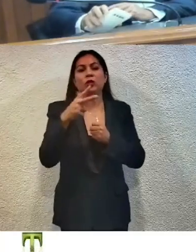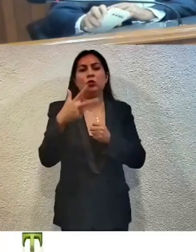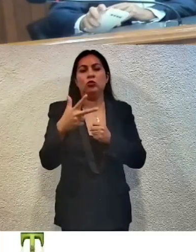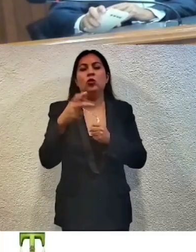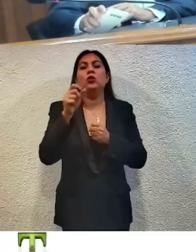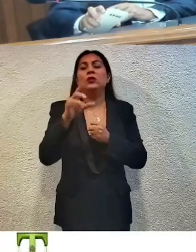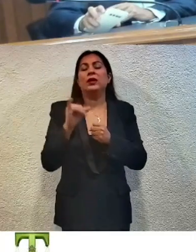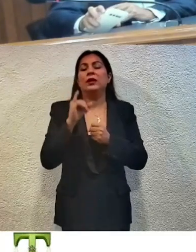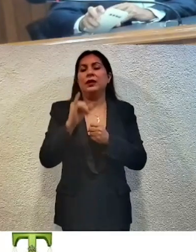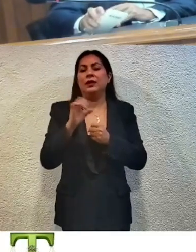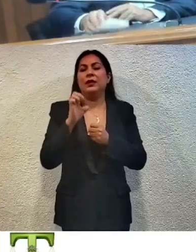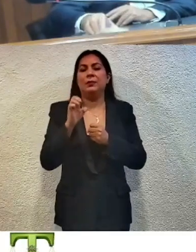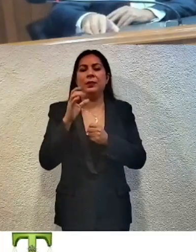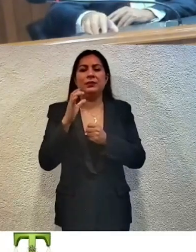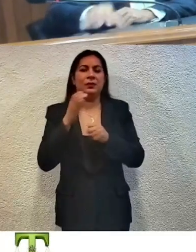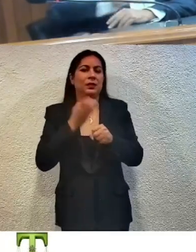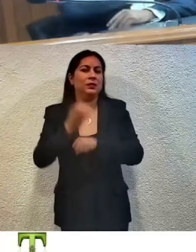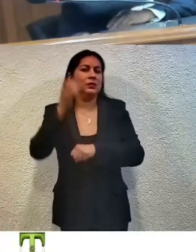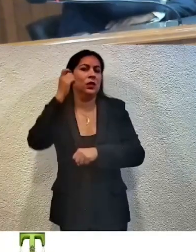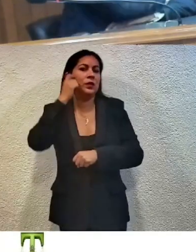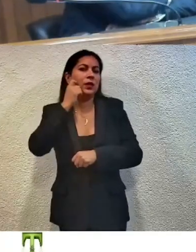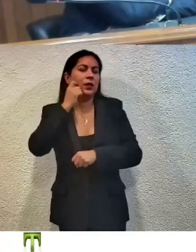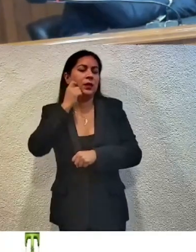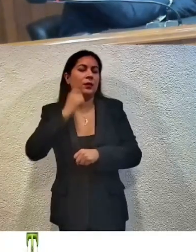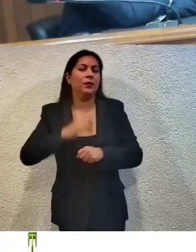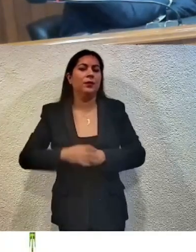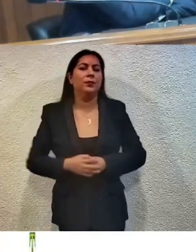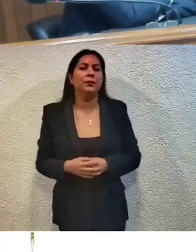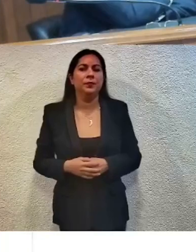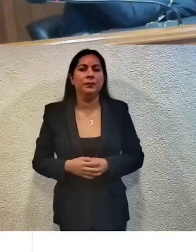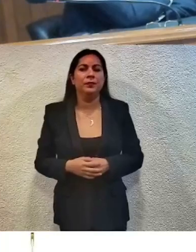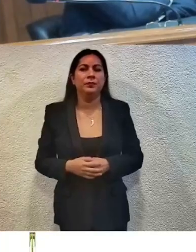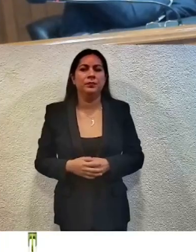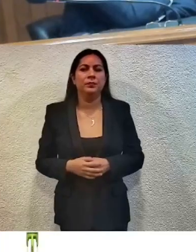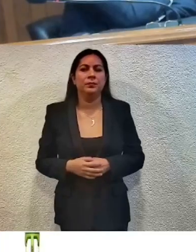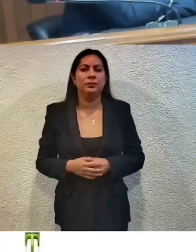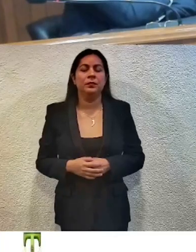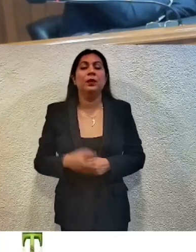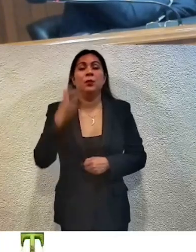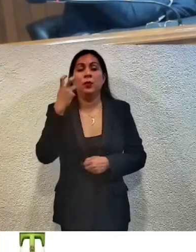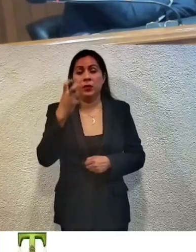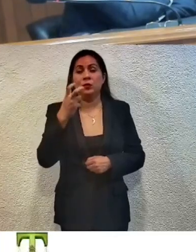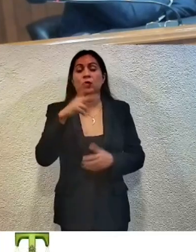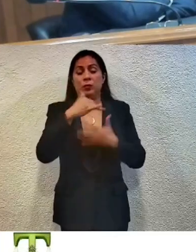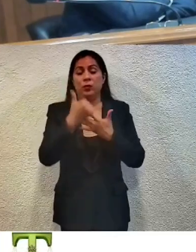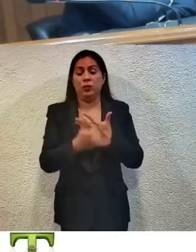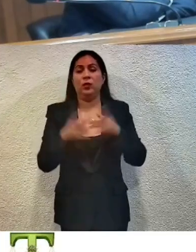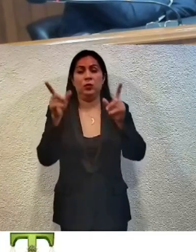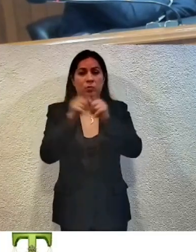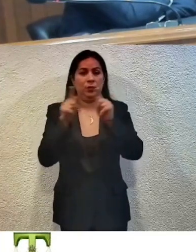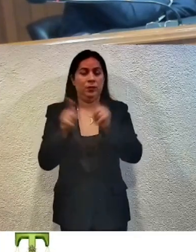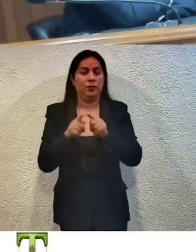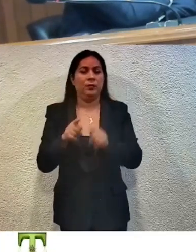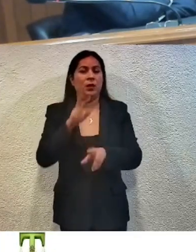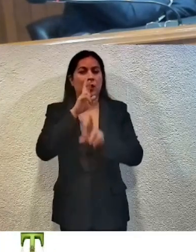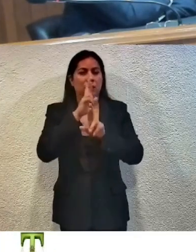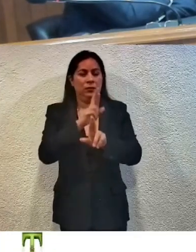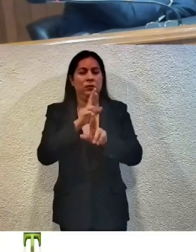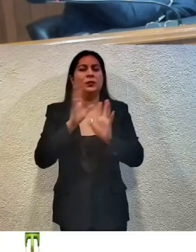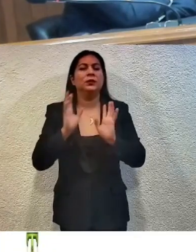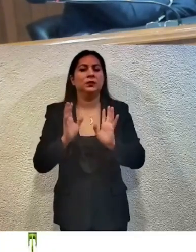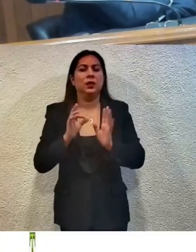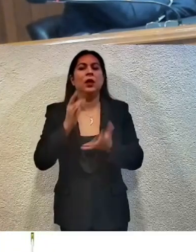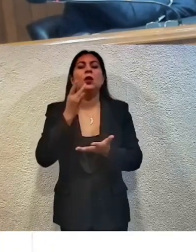del Instituto Electoral y de Participación Ciudadana del Estado de Guerrero. Por ende, el proyecto concluye con el siguiente punto